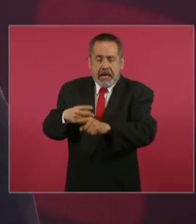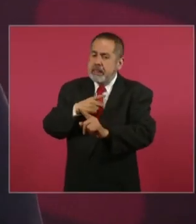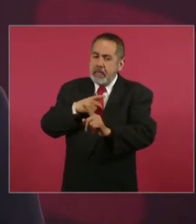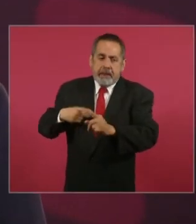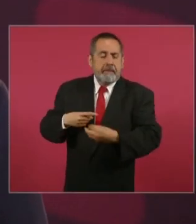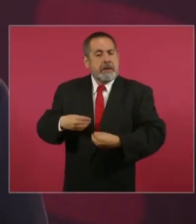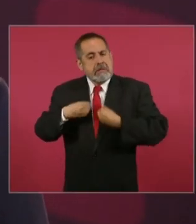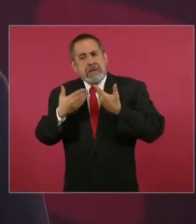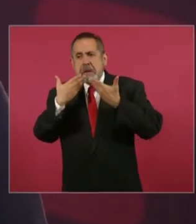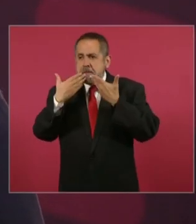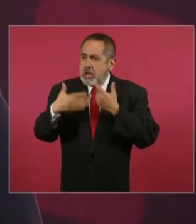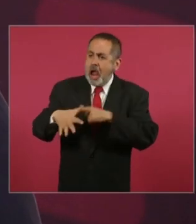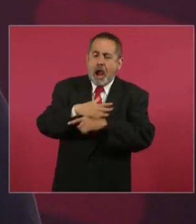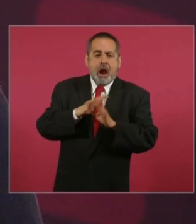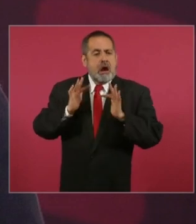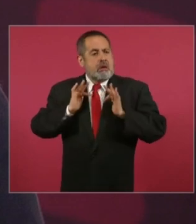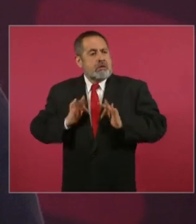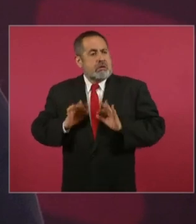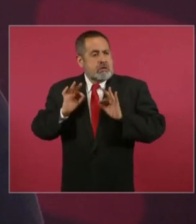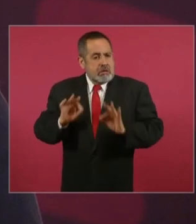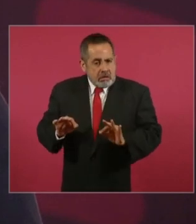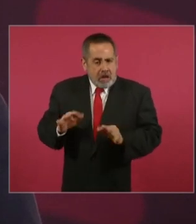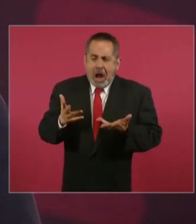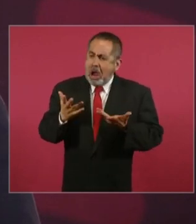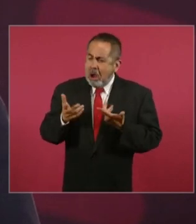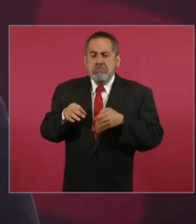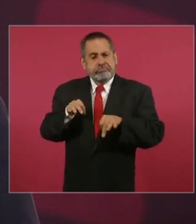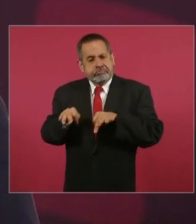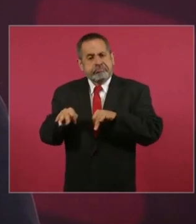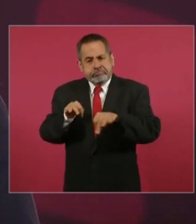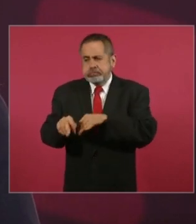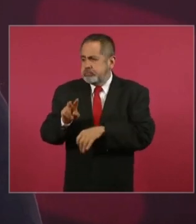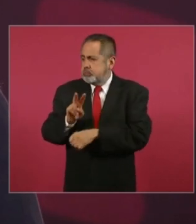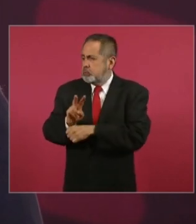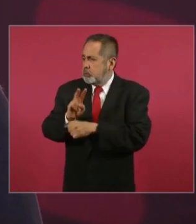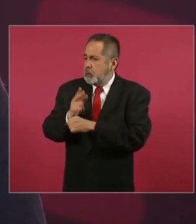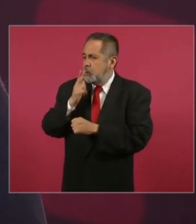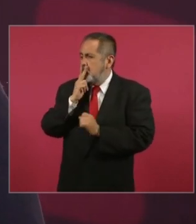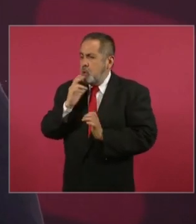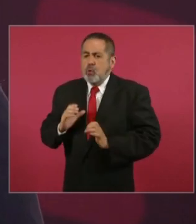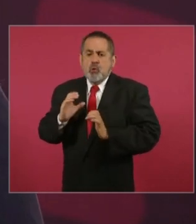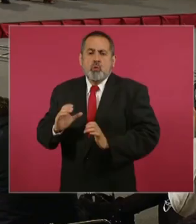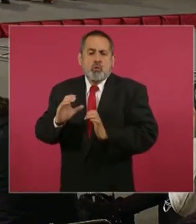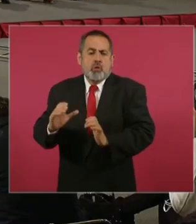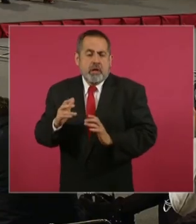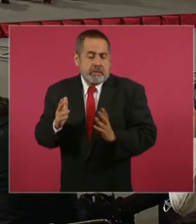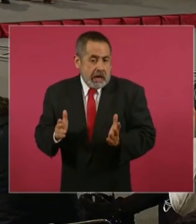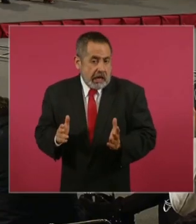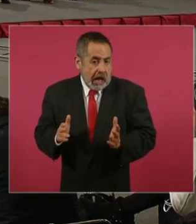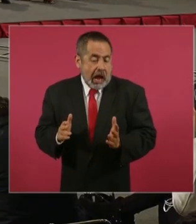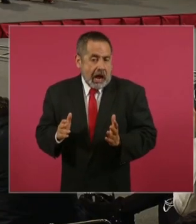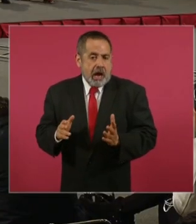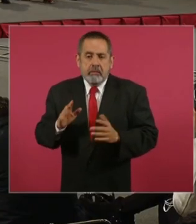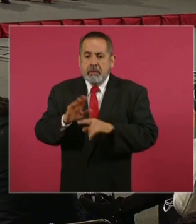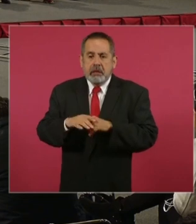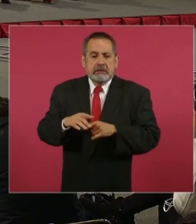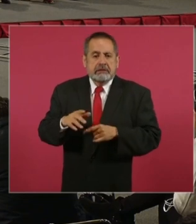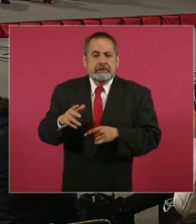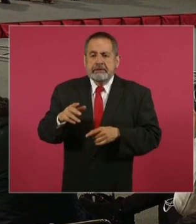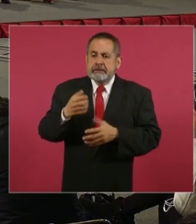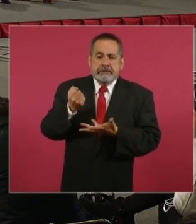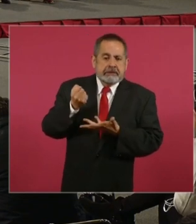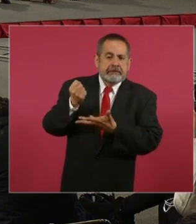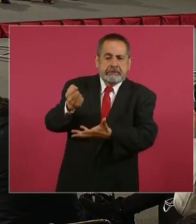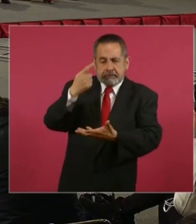condiciones de vida para que a su vez puedan llevar a cabo sus labores de conservación. Y pues toda la mayor cantidad de los recursos que tenemos